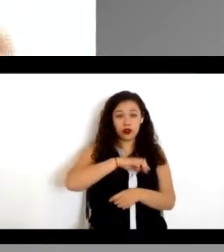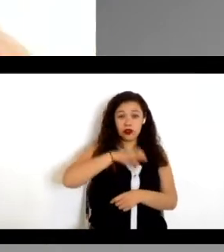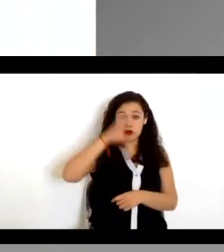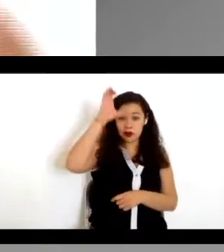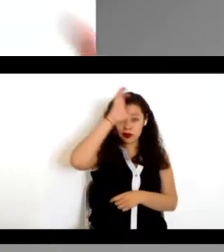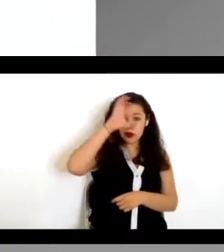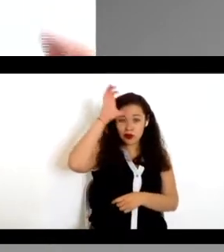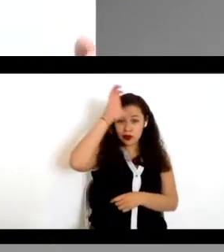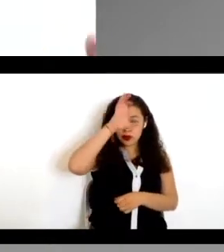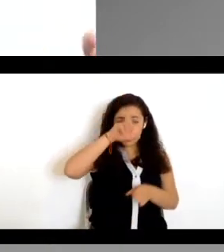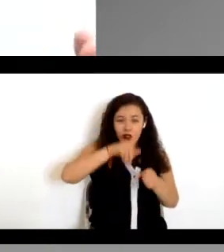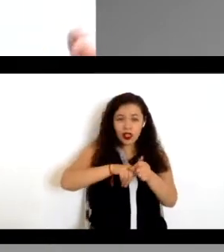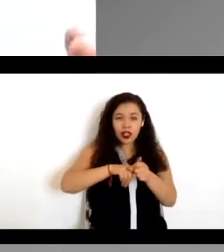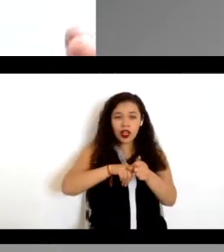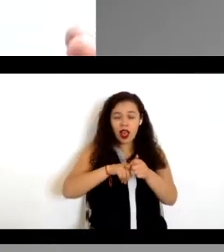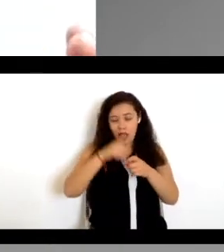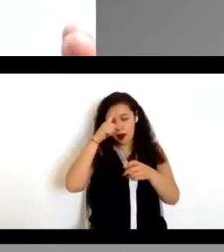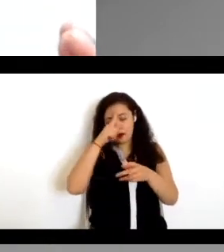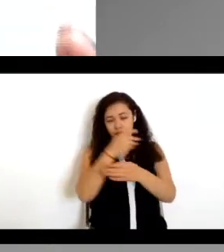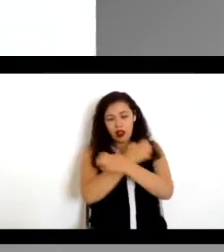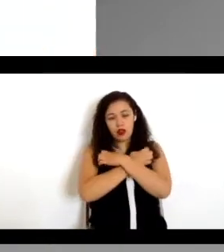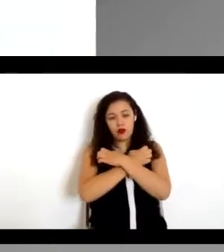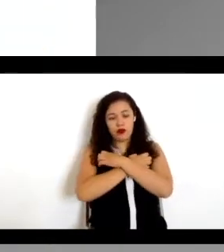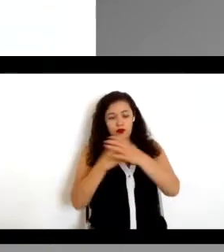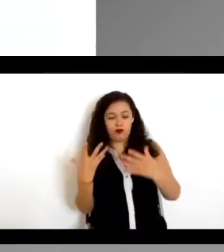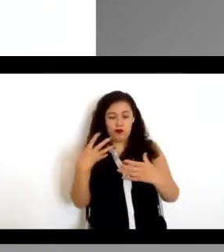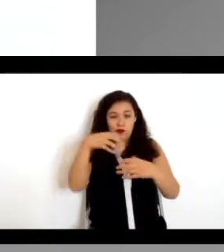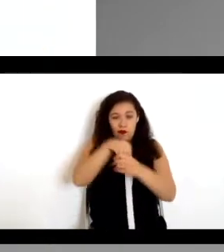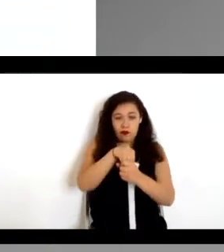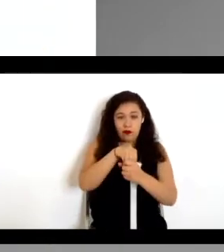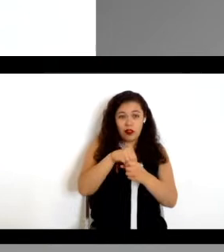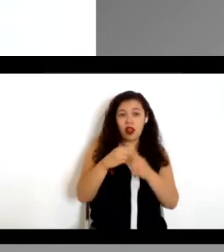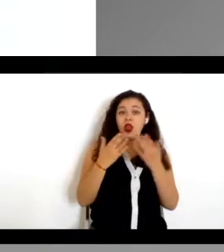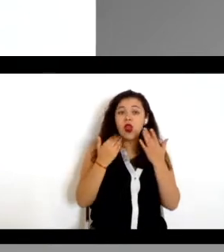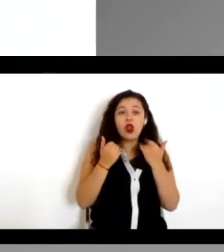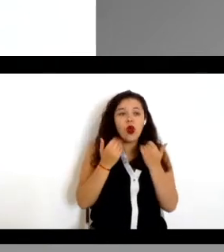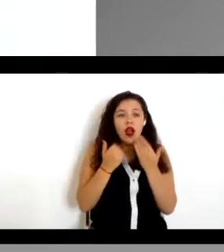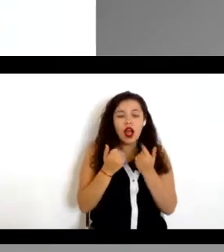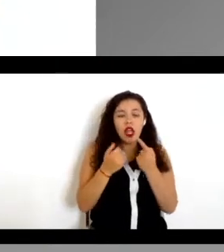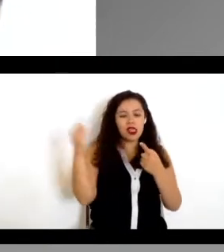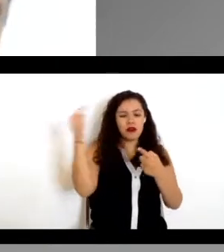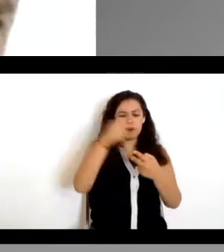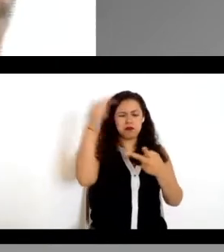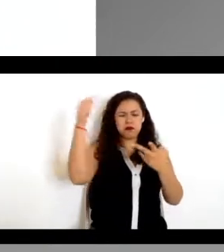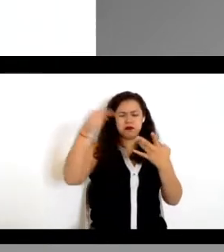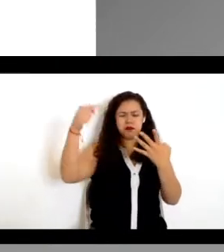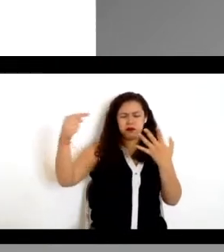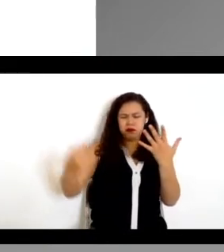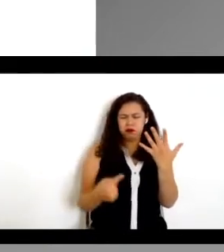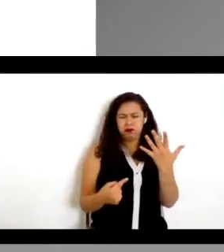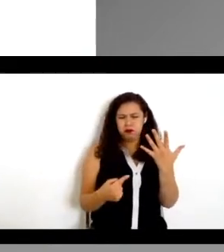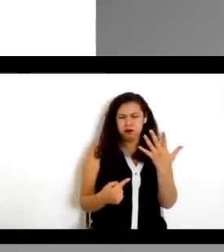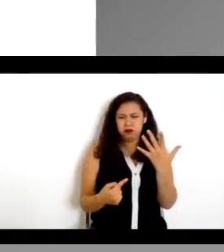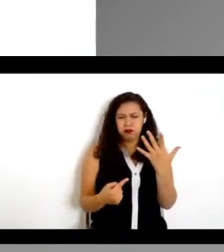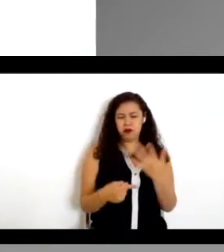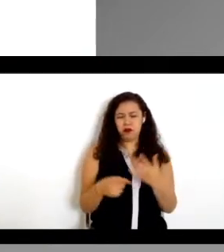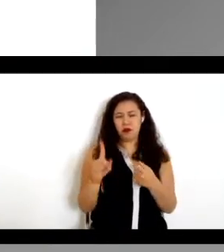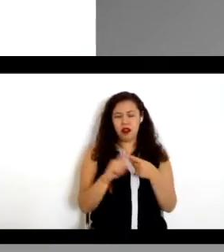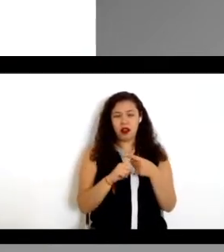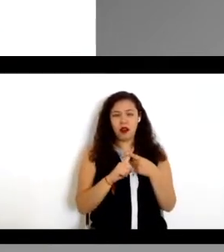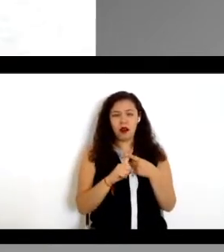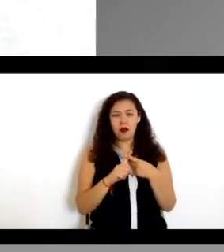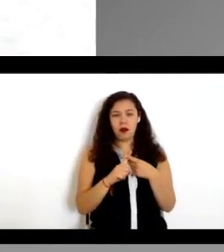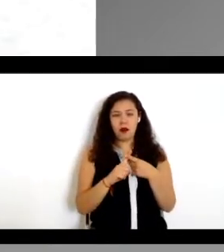una cultura de inclusión educativa, por mil razones, ¿no? Pueden ser culpa por una